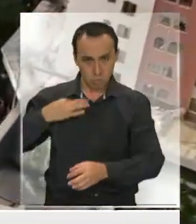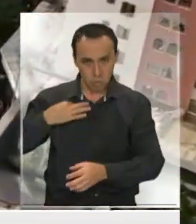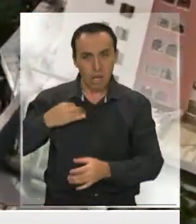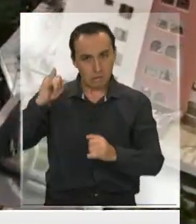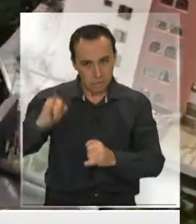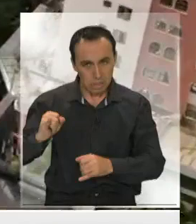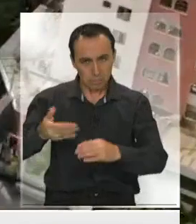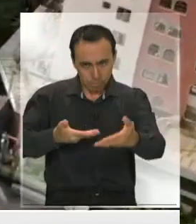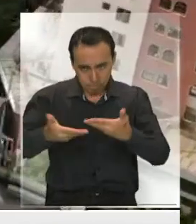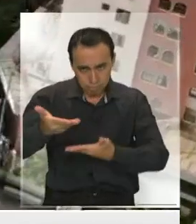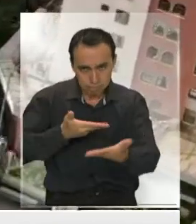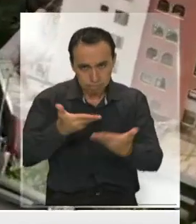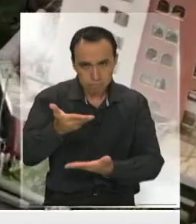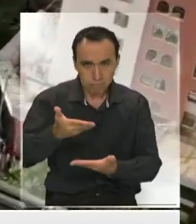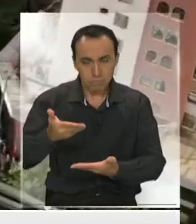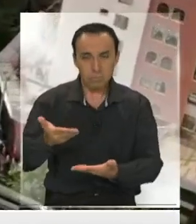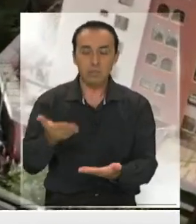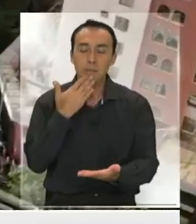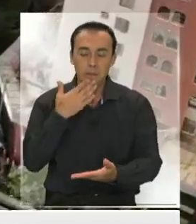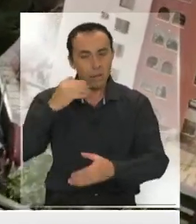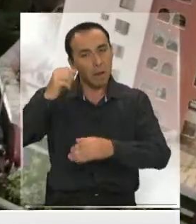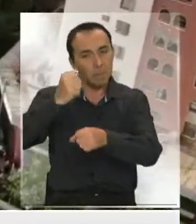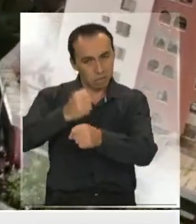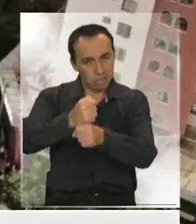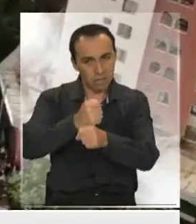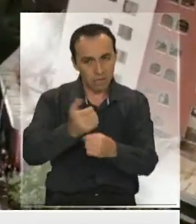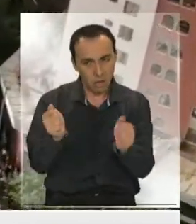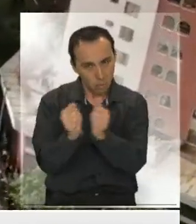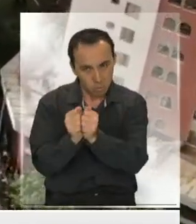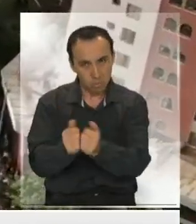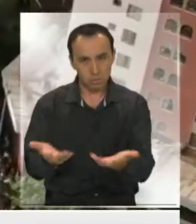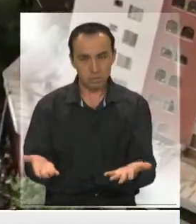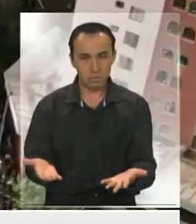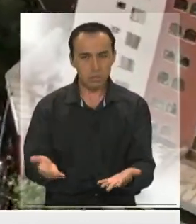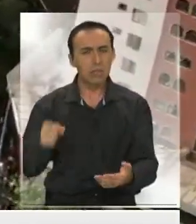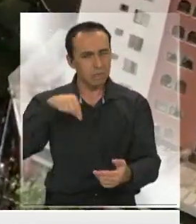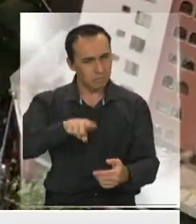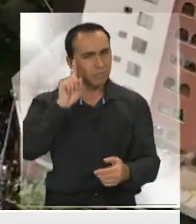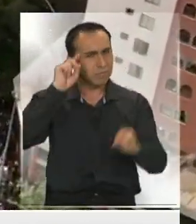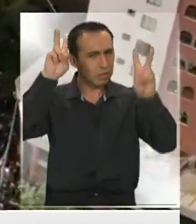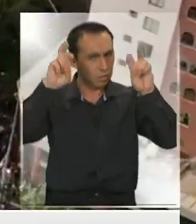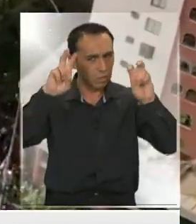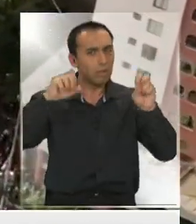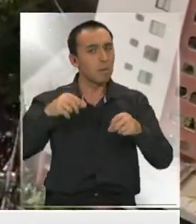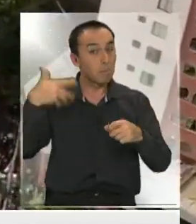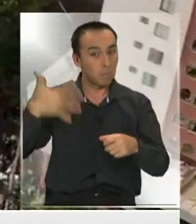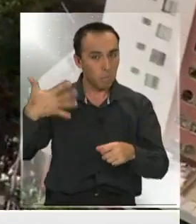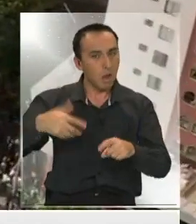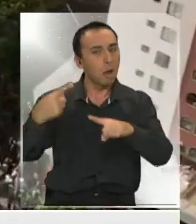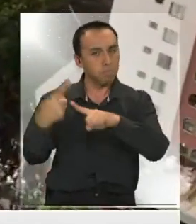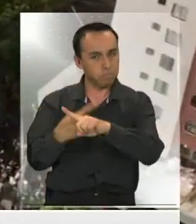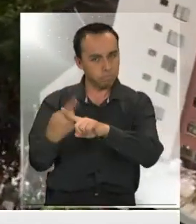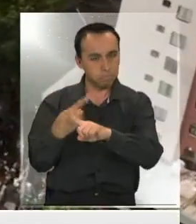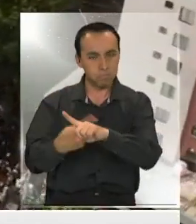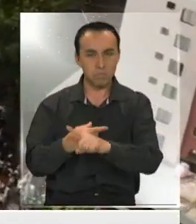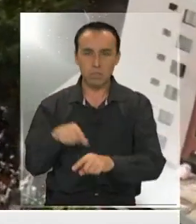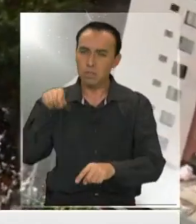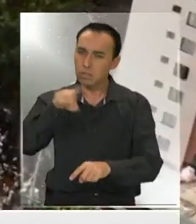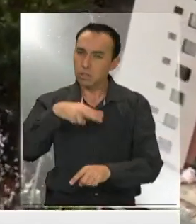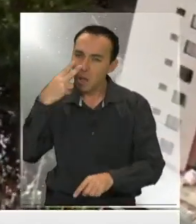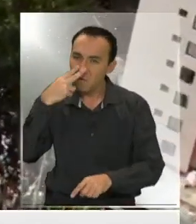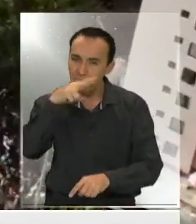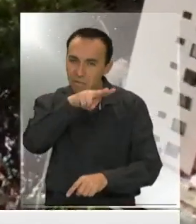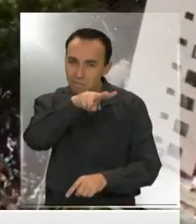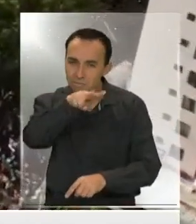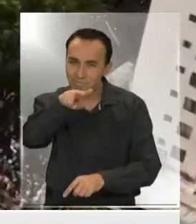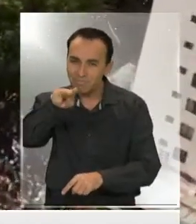supuesto, mucho más sus trabajadores. Va a dar que hablar, yo creo, esto, pero va a ser interesante para discutir. Mientras estamos observando esta imagen... Sí,